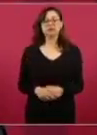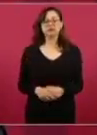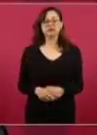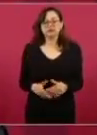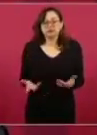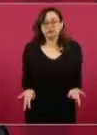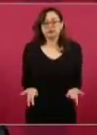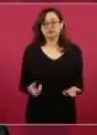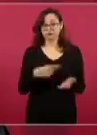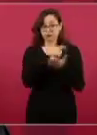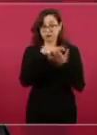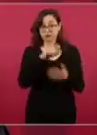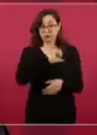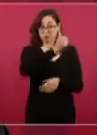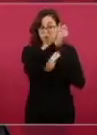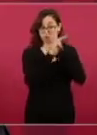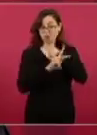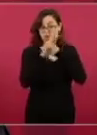importando,